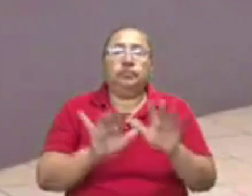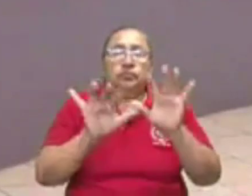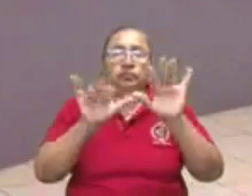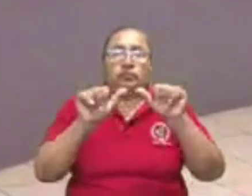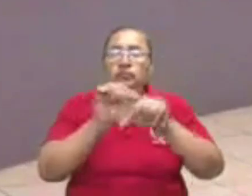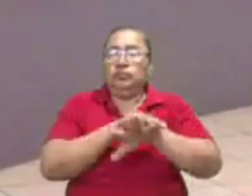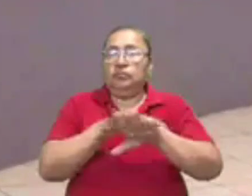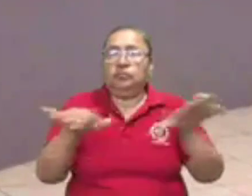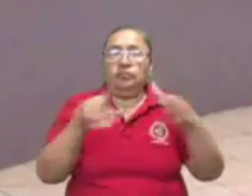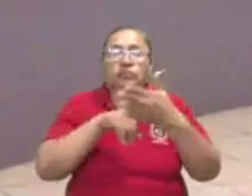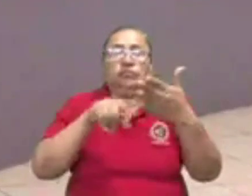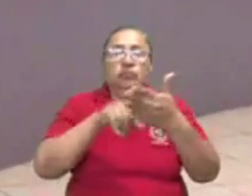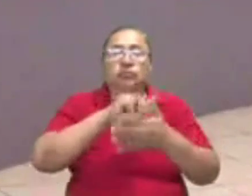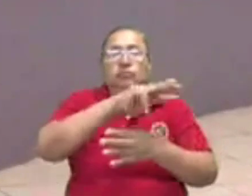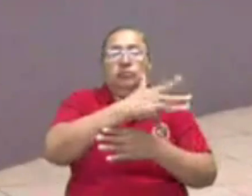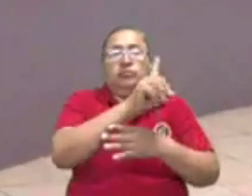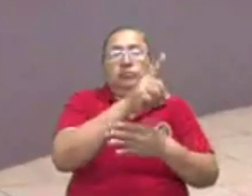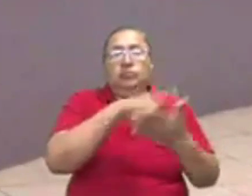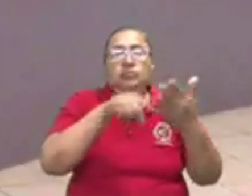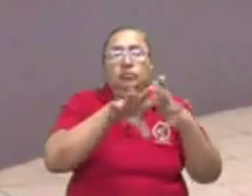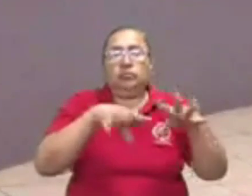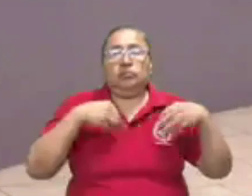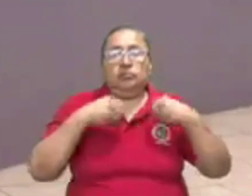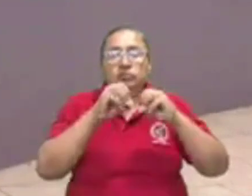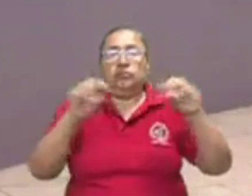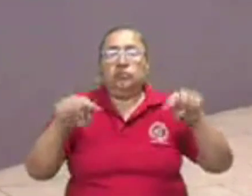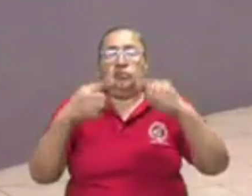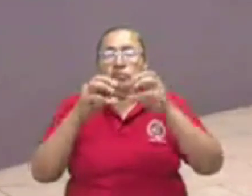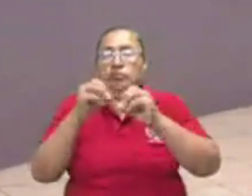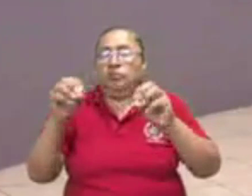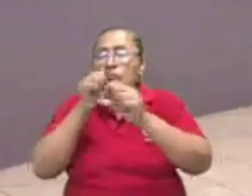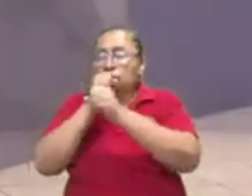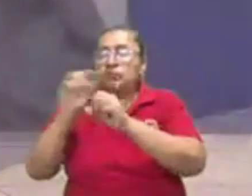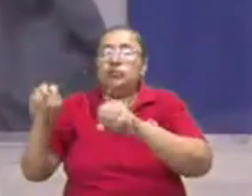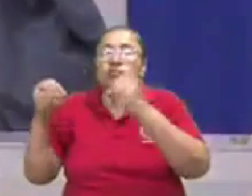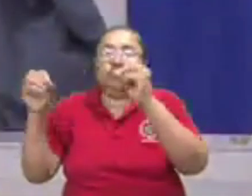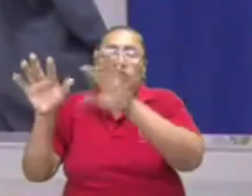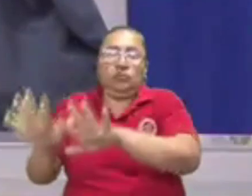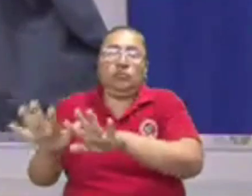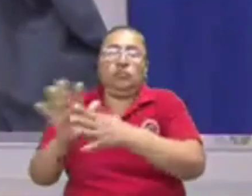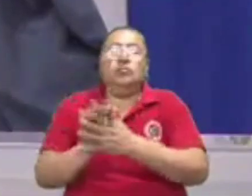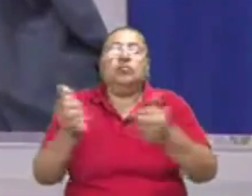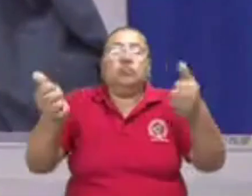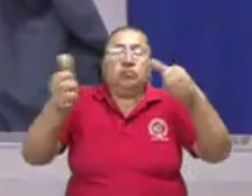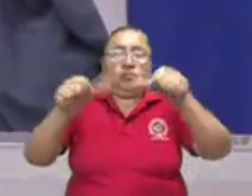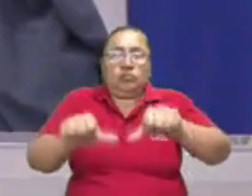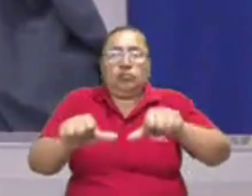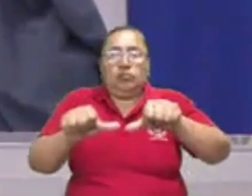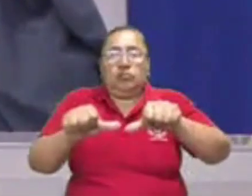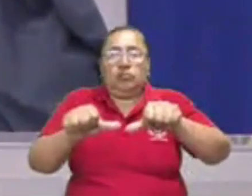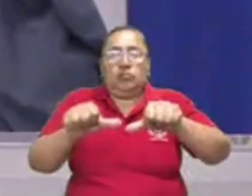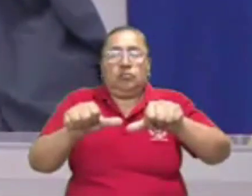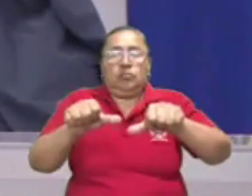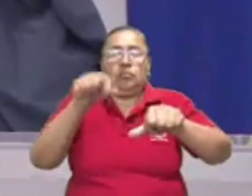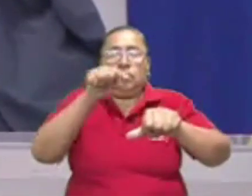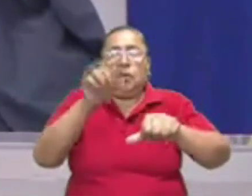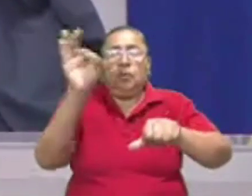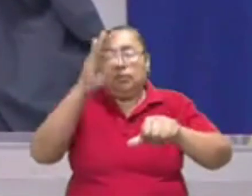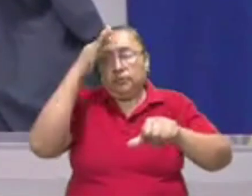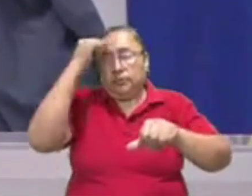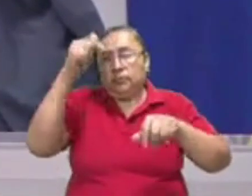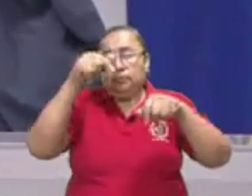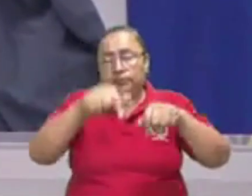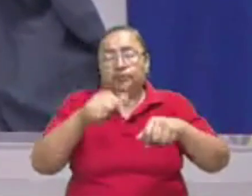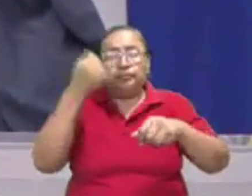Se cierra la votación. 91 votos a favor, 0 en contra, 0 abstenciones, 0 presentes. Se aprueba en lo